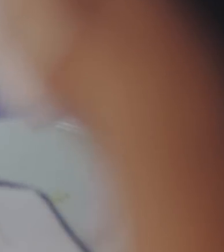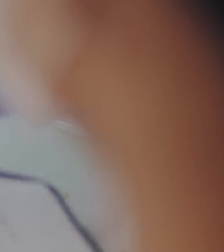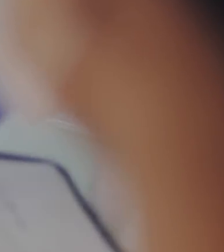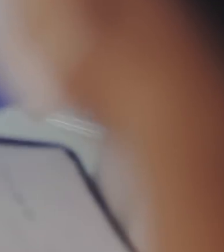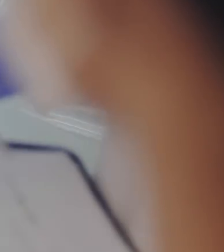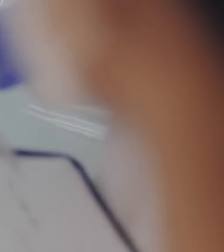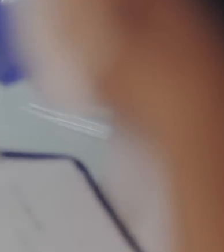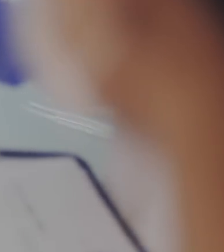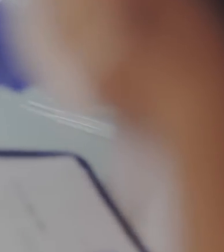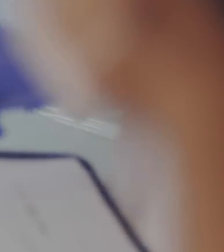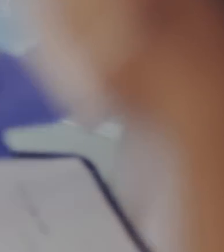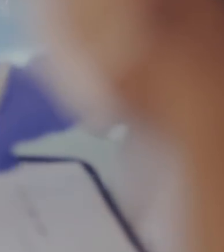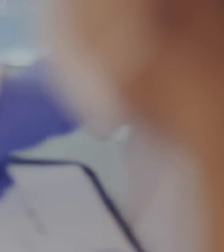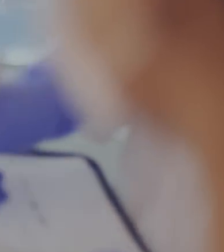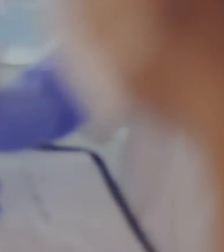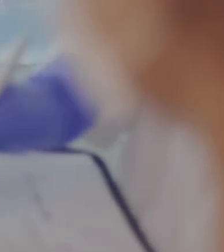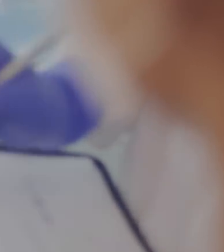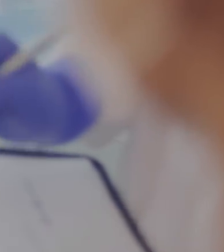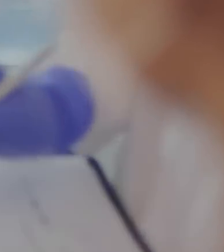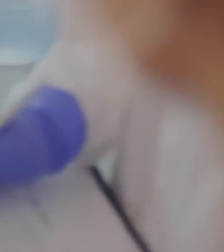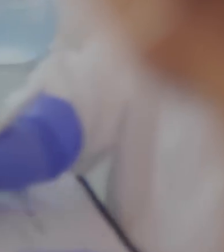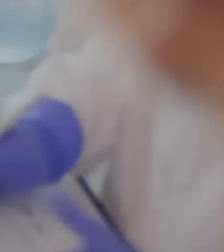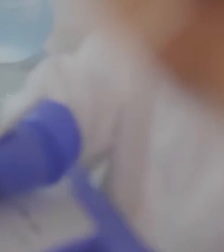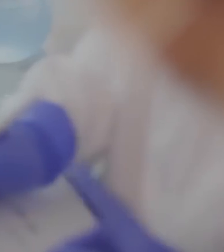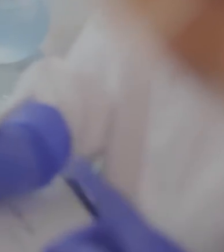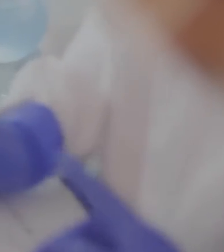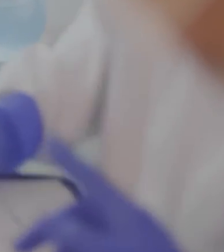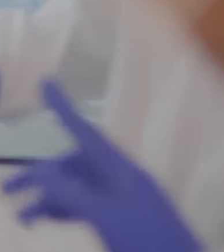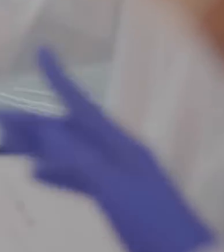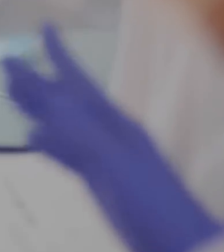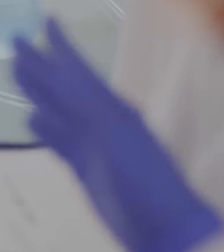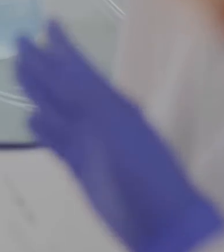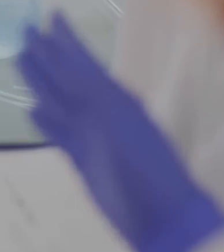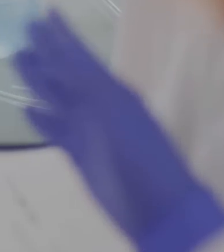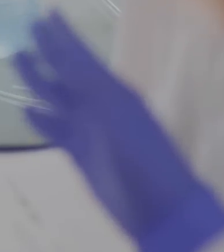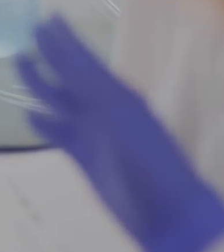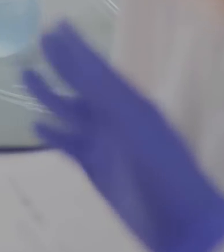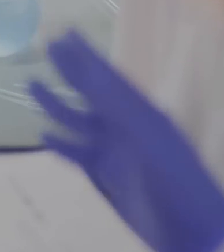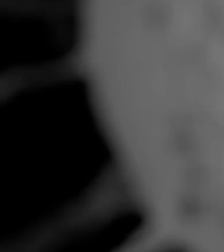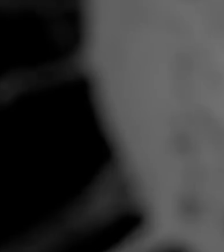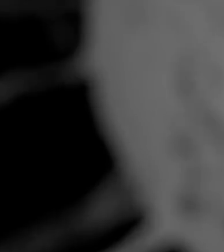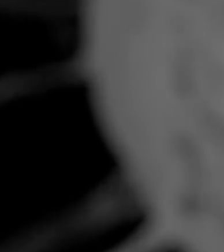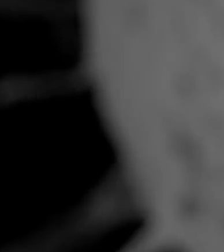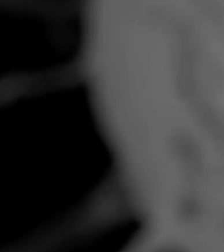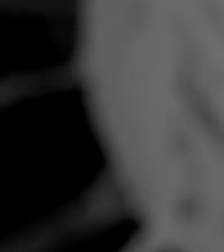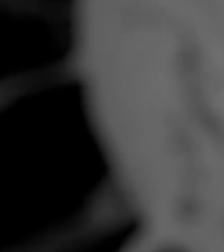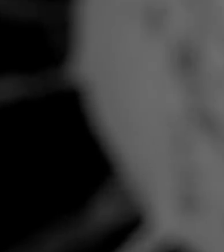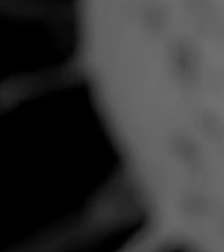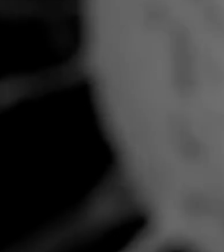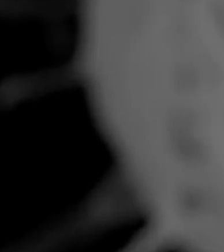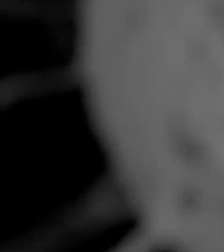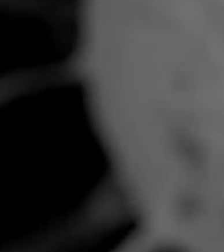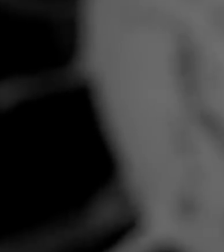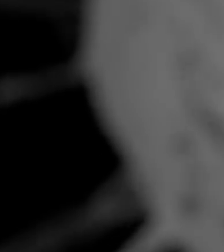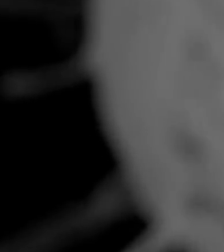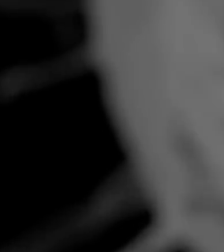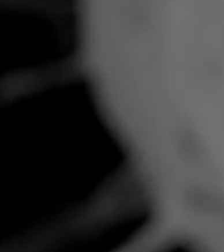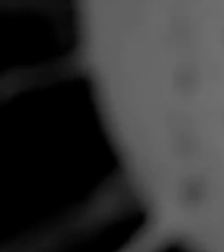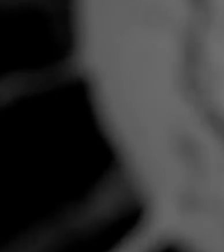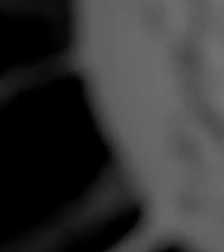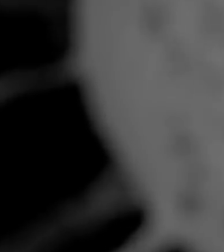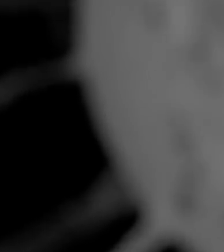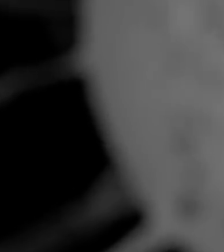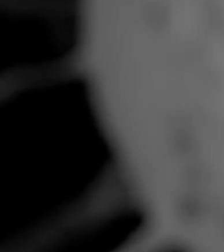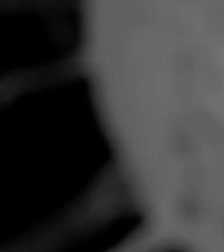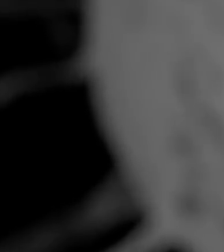que señaló que se han presentado cambios respecto al comportamiento del COVID-19 en el país. La universidad puntualizó que la situación